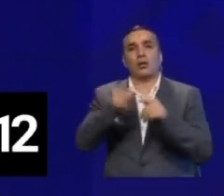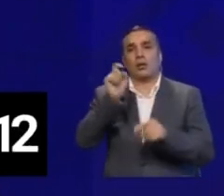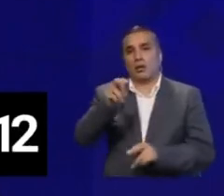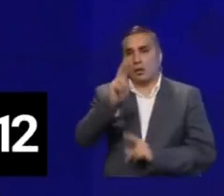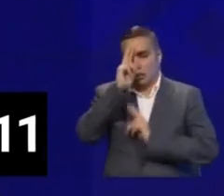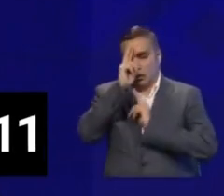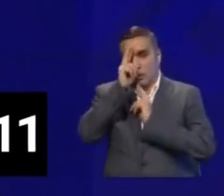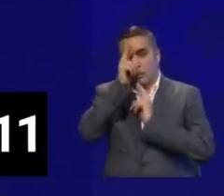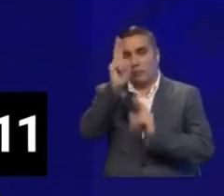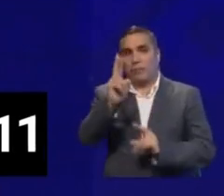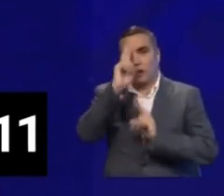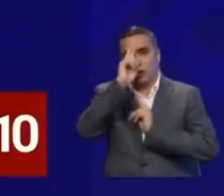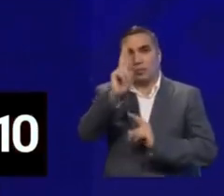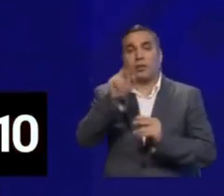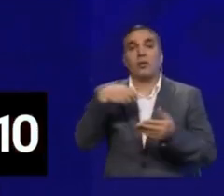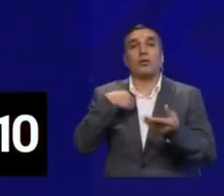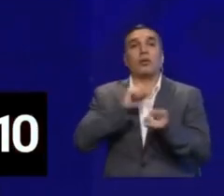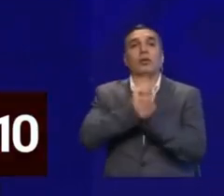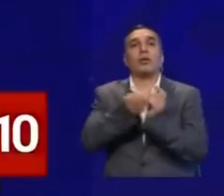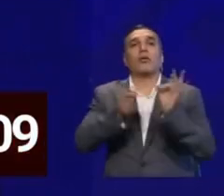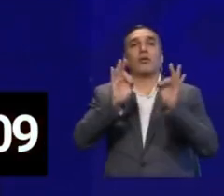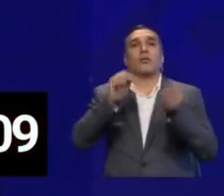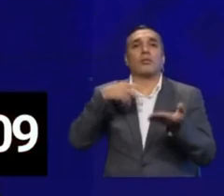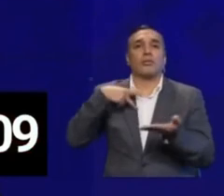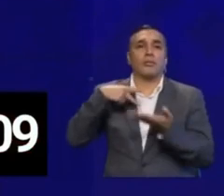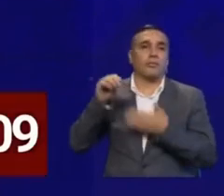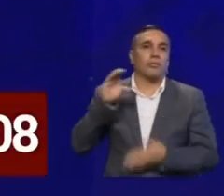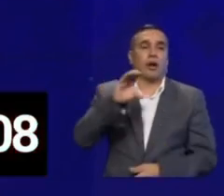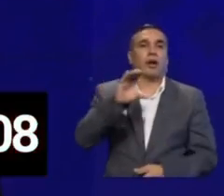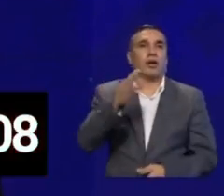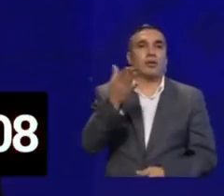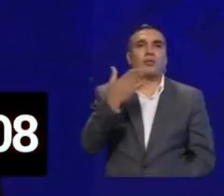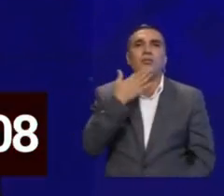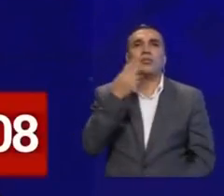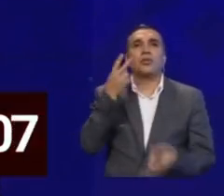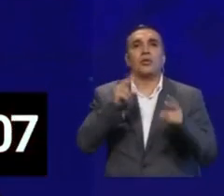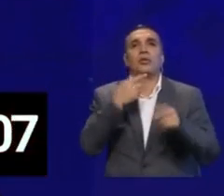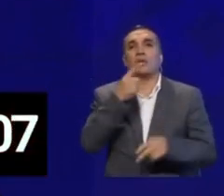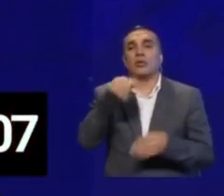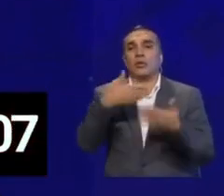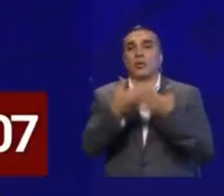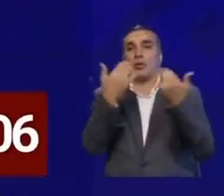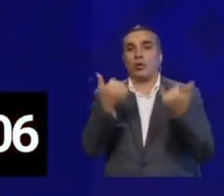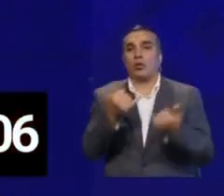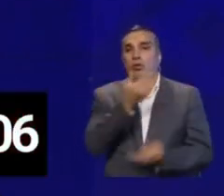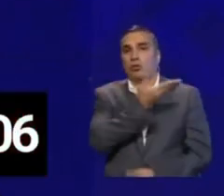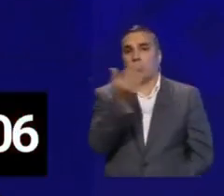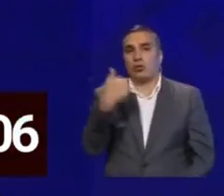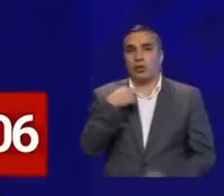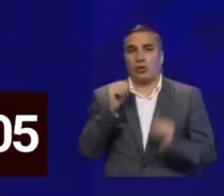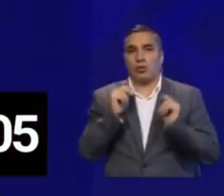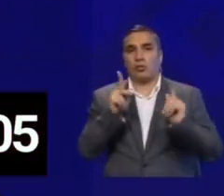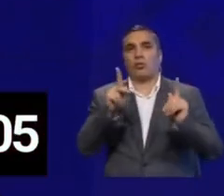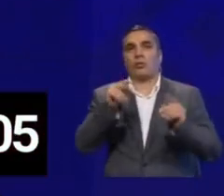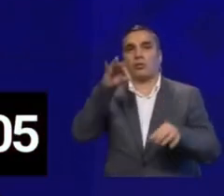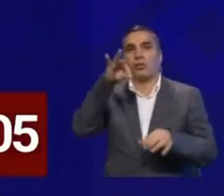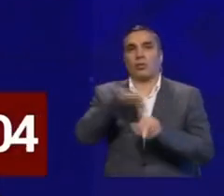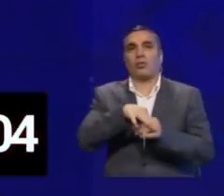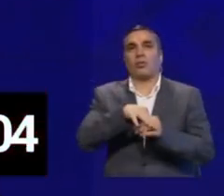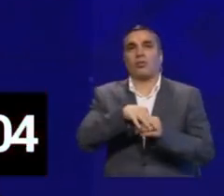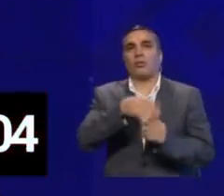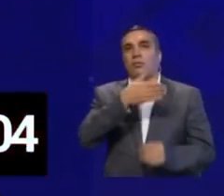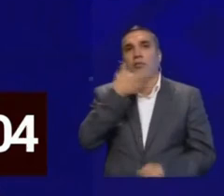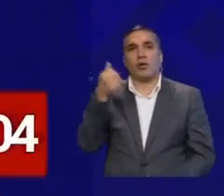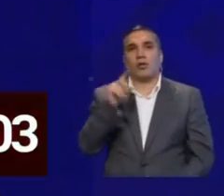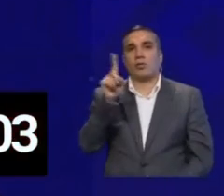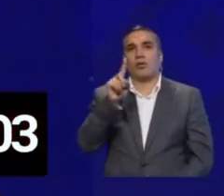Voy a cambiar la forma de invertir esos dineros. Quiero indicarles, señores, hoy ustedes tienen la oportunidad de elegir al